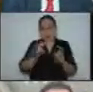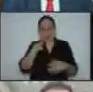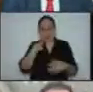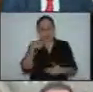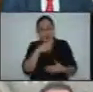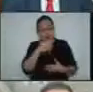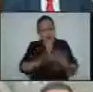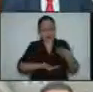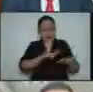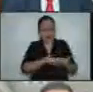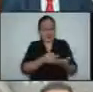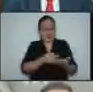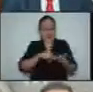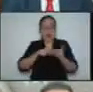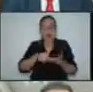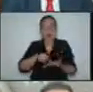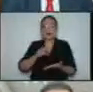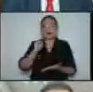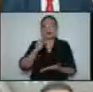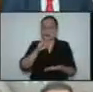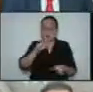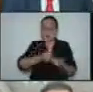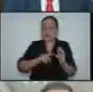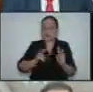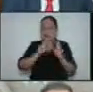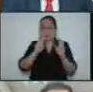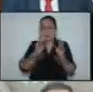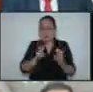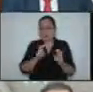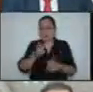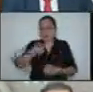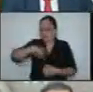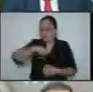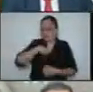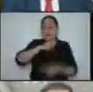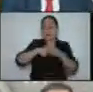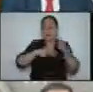es esta situación que nos lleva a analizar